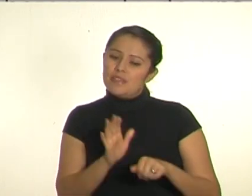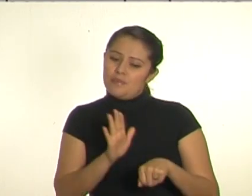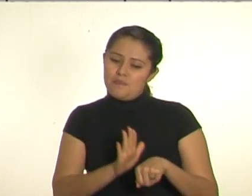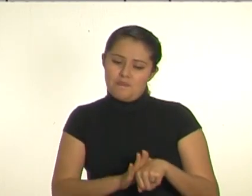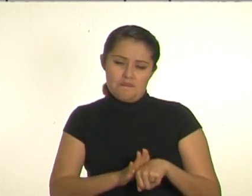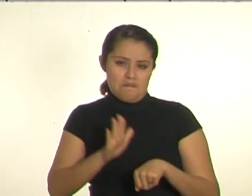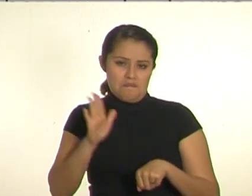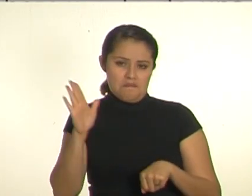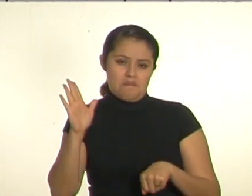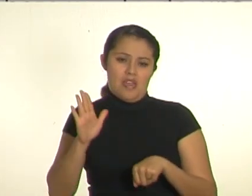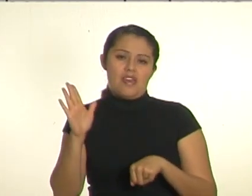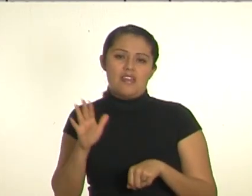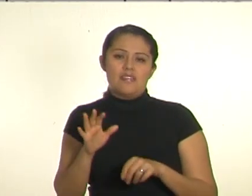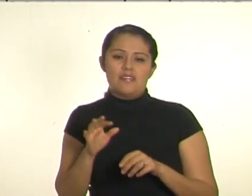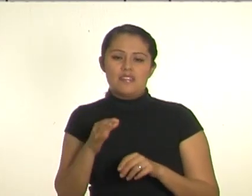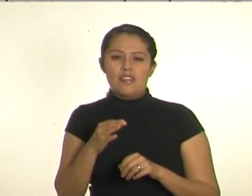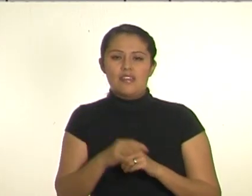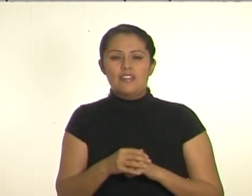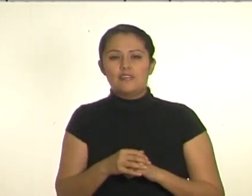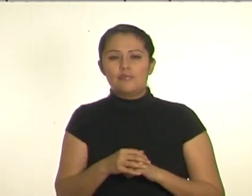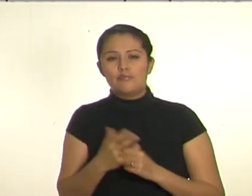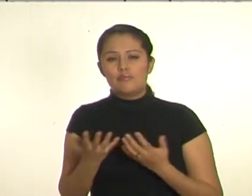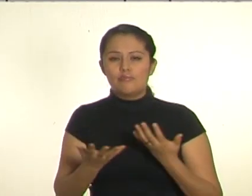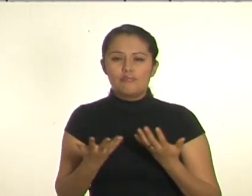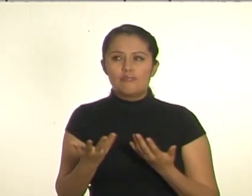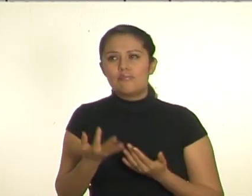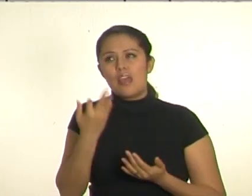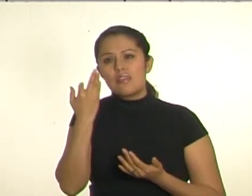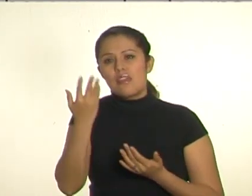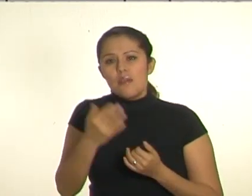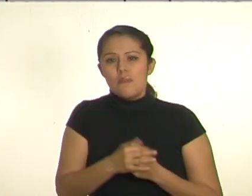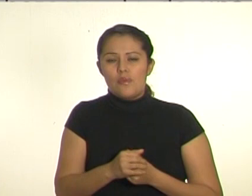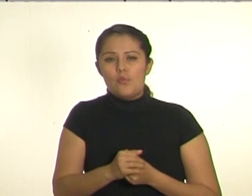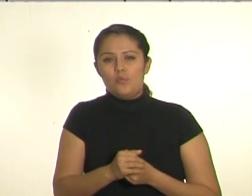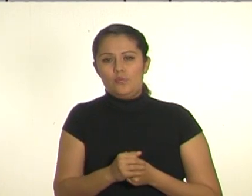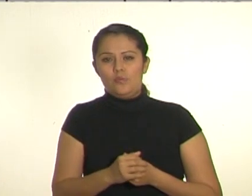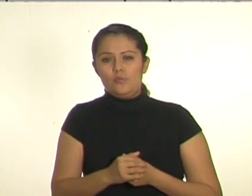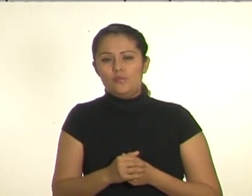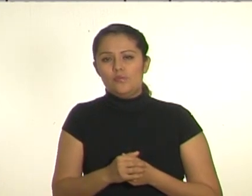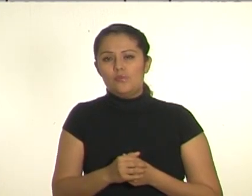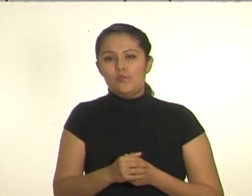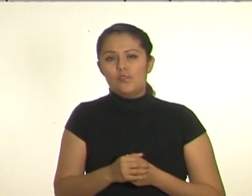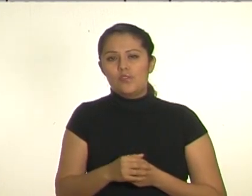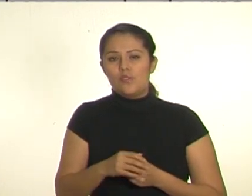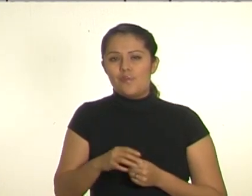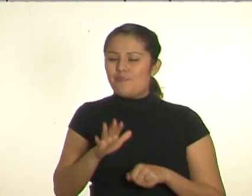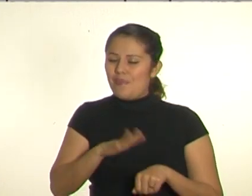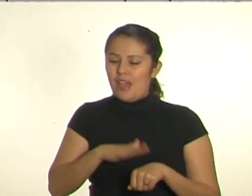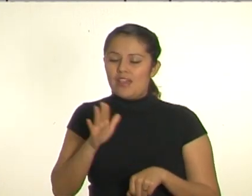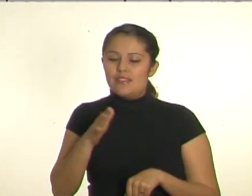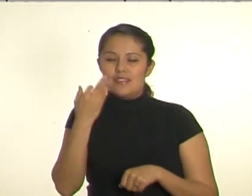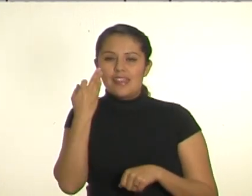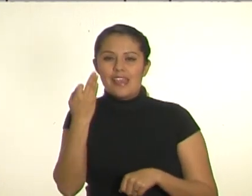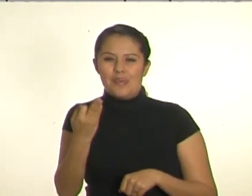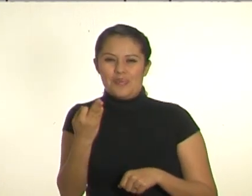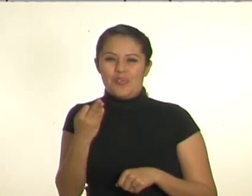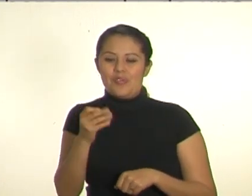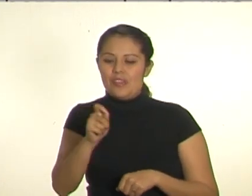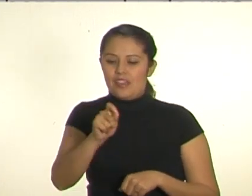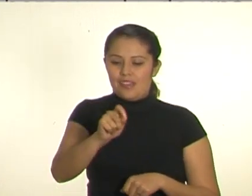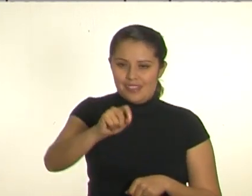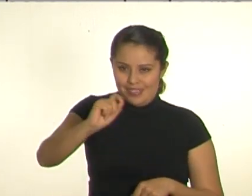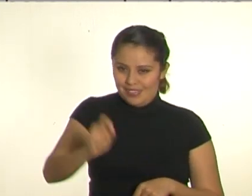mayor que la que se realiza con la coma. Es importante que